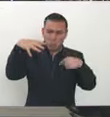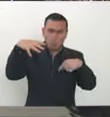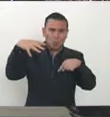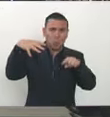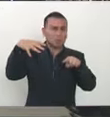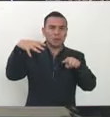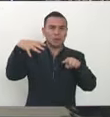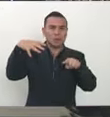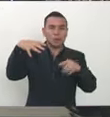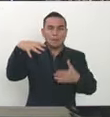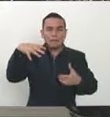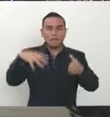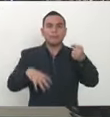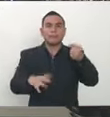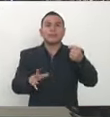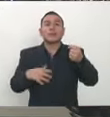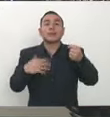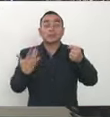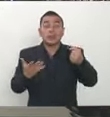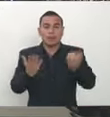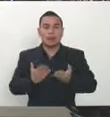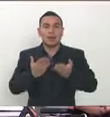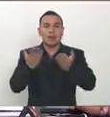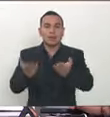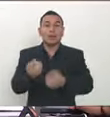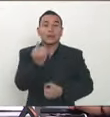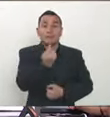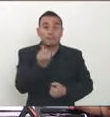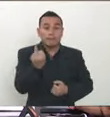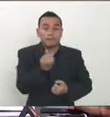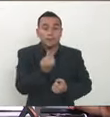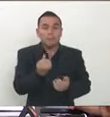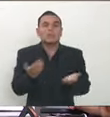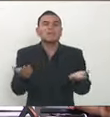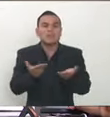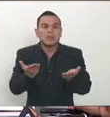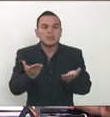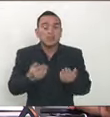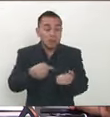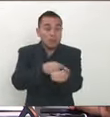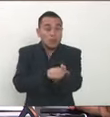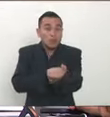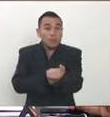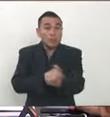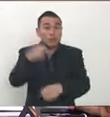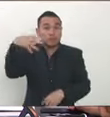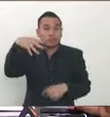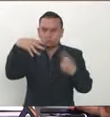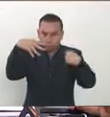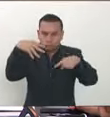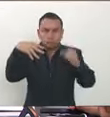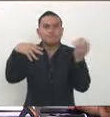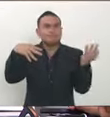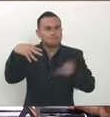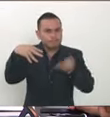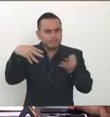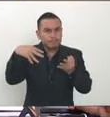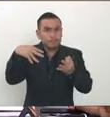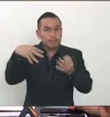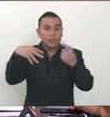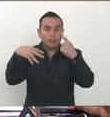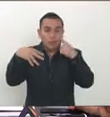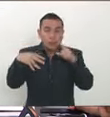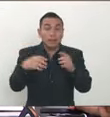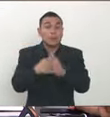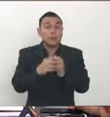posibles, pero a la vez no cortar los órganos vitales de nuestro país, porque es ahí donde nos vamos a ir apagando. El día de ayer cortamos un